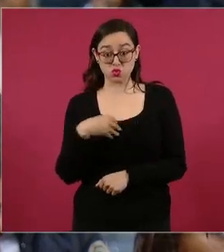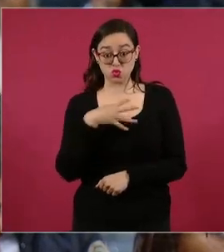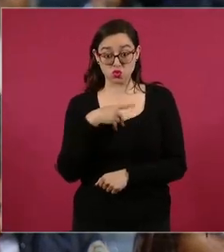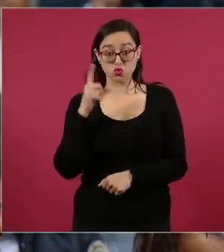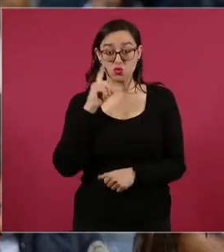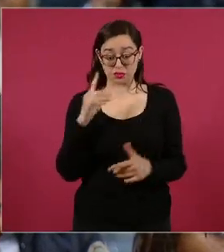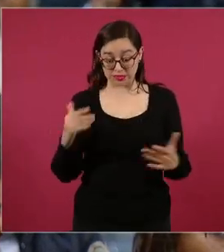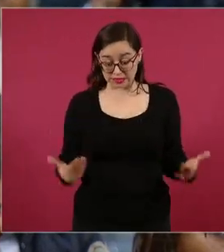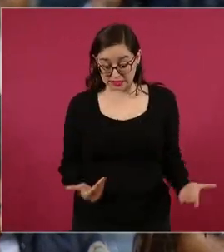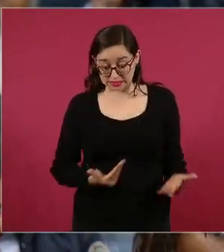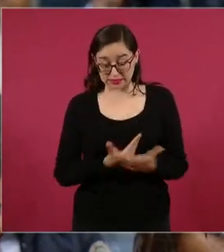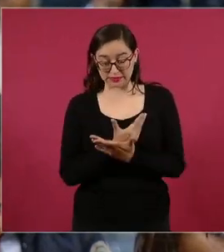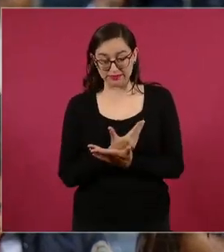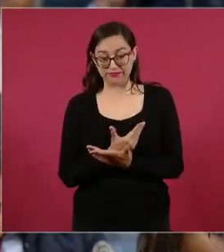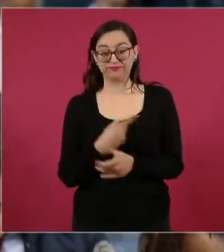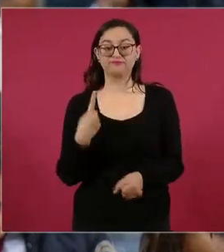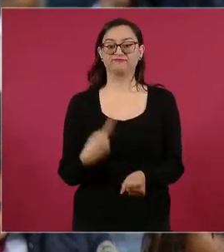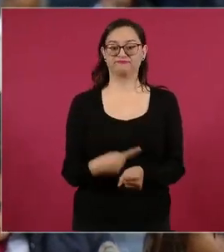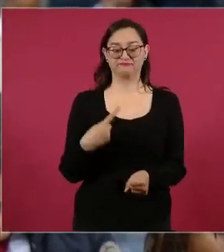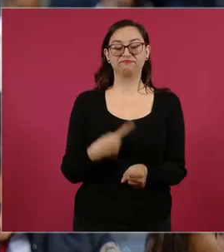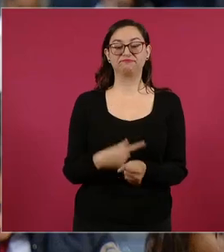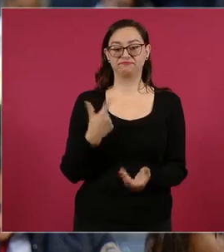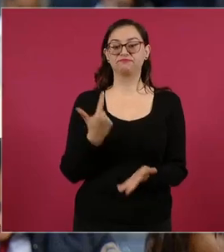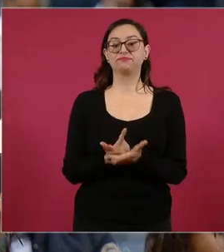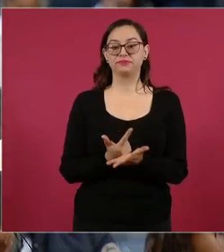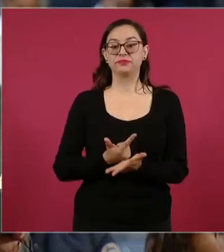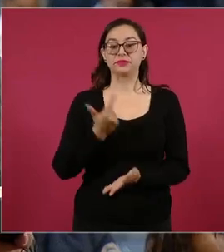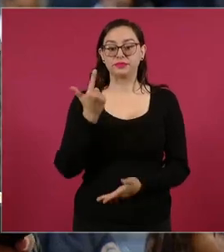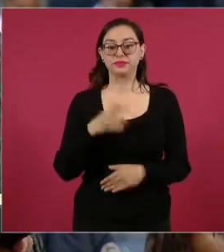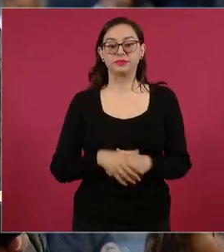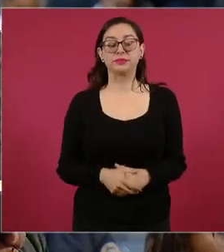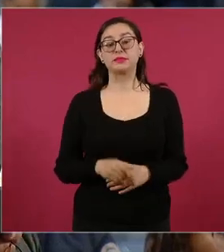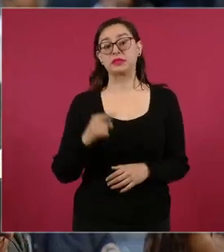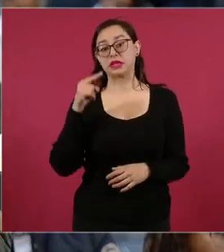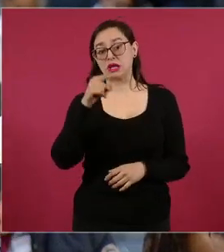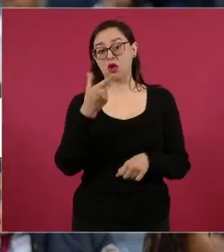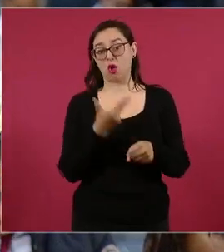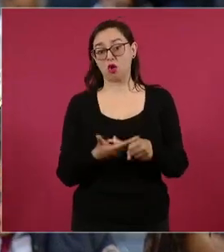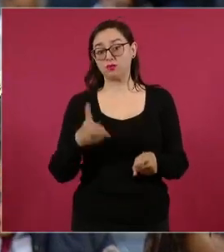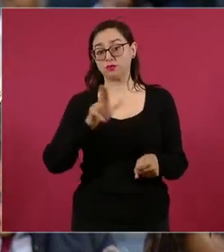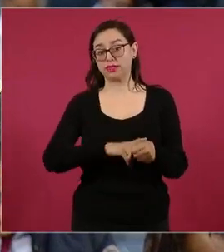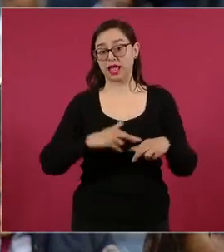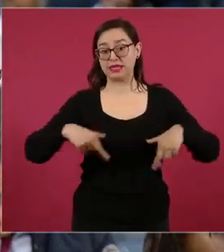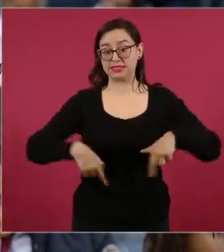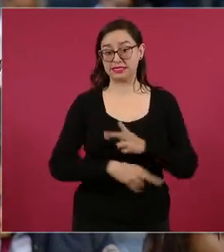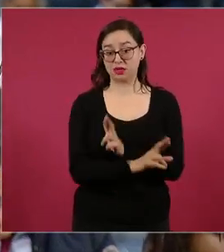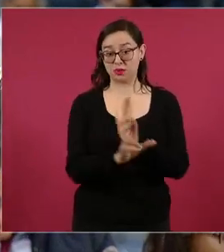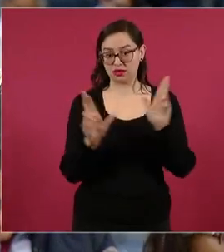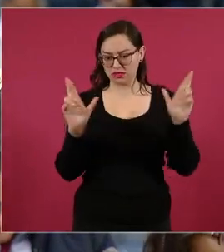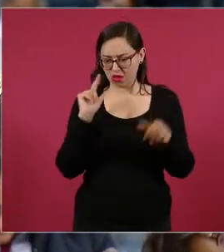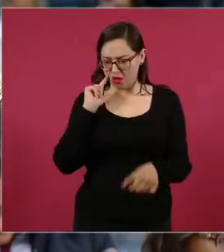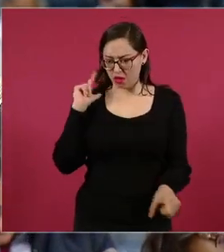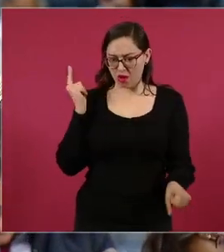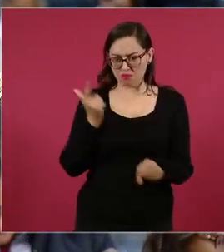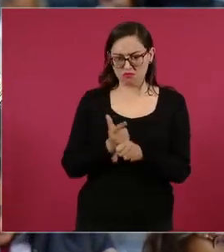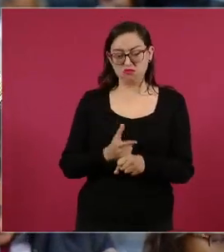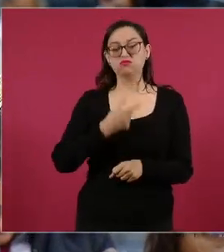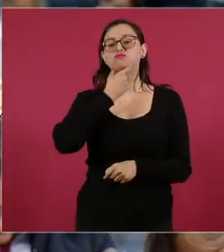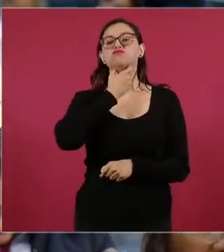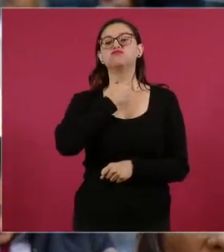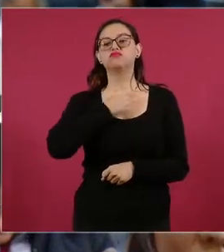La situación que se le ha diagnosticado desde el Centro Médico Siglo XXI es una atrofia muscular